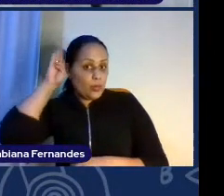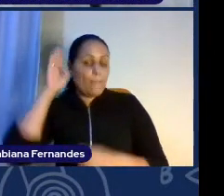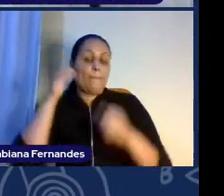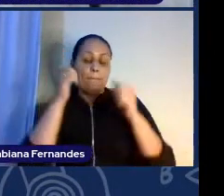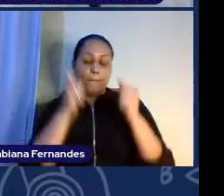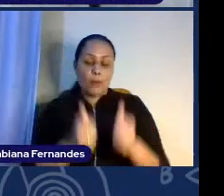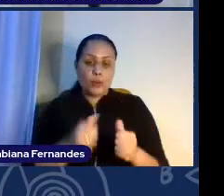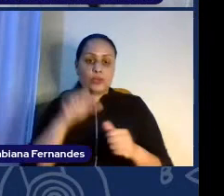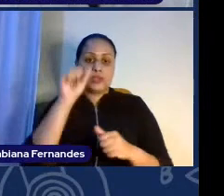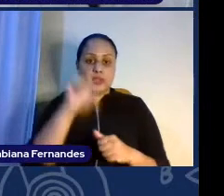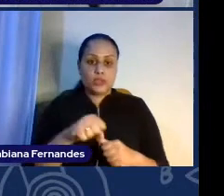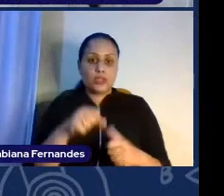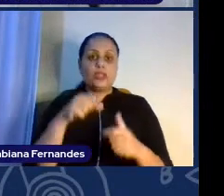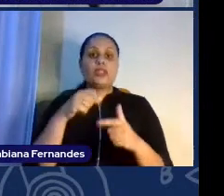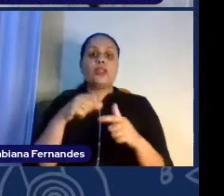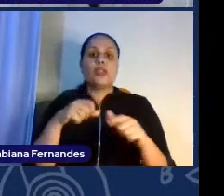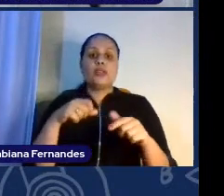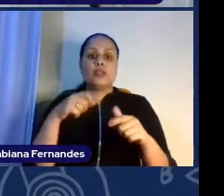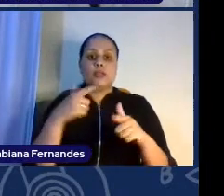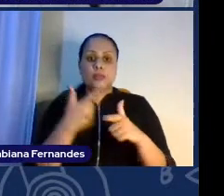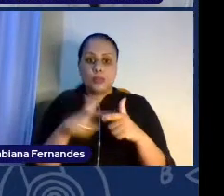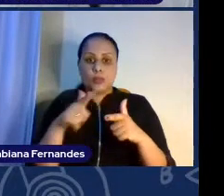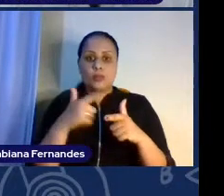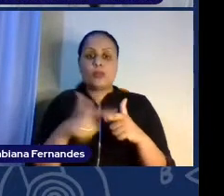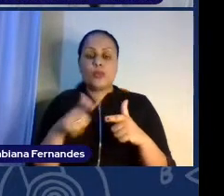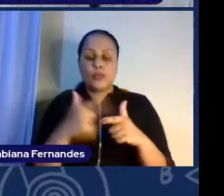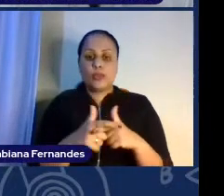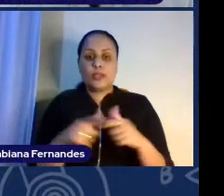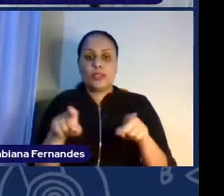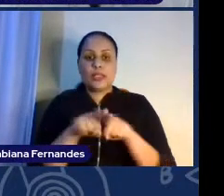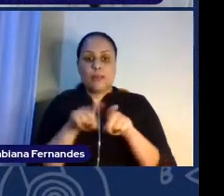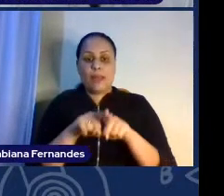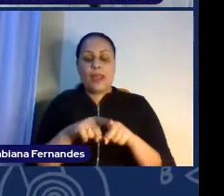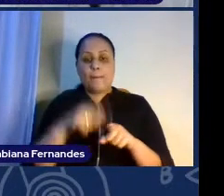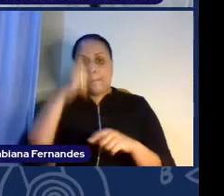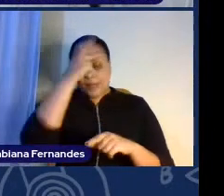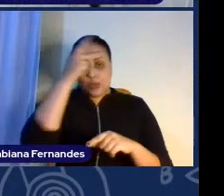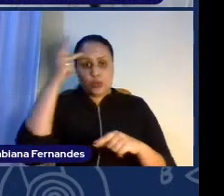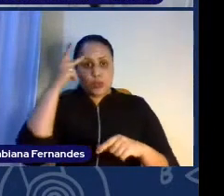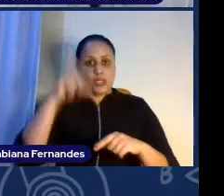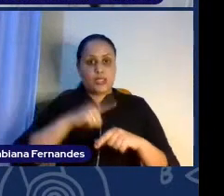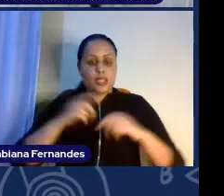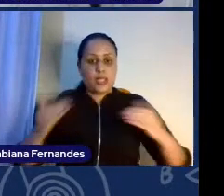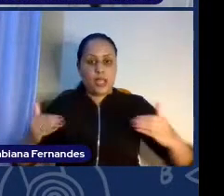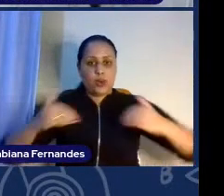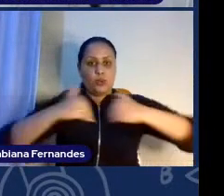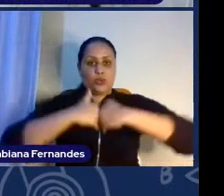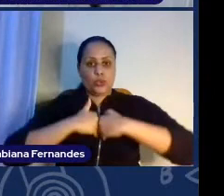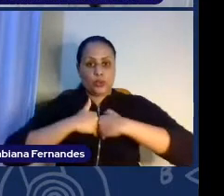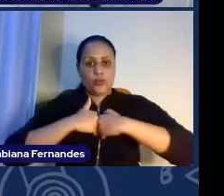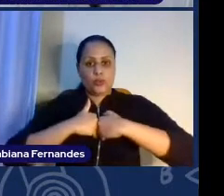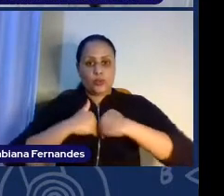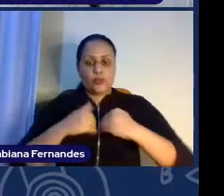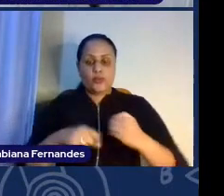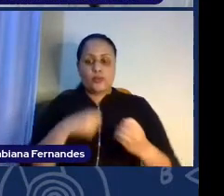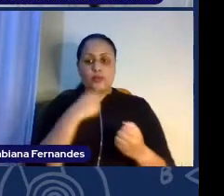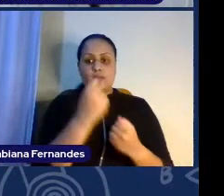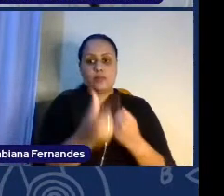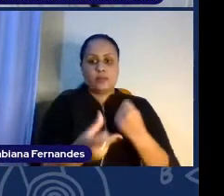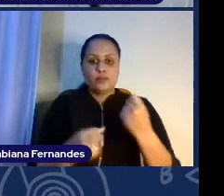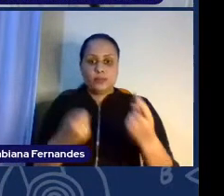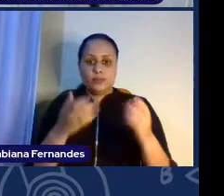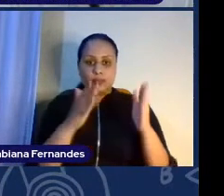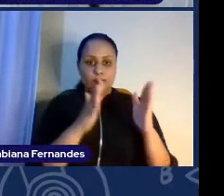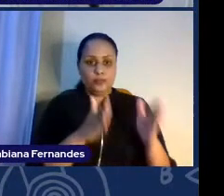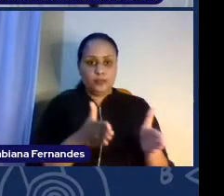pasa, por ejemplo, en los pacientes con autismo. Hay varias partes del cerebro